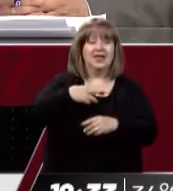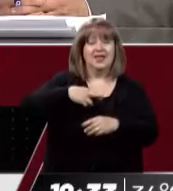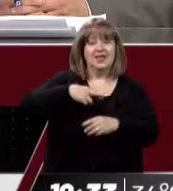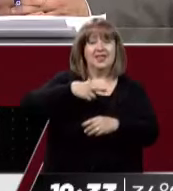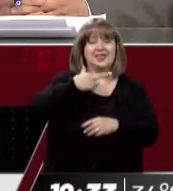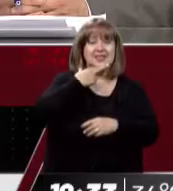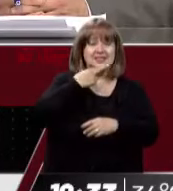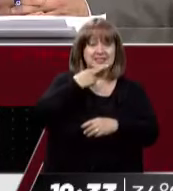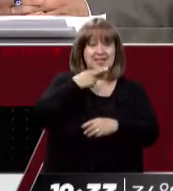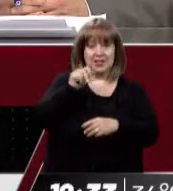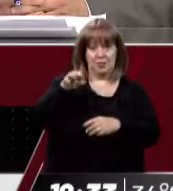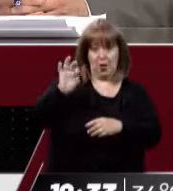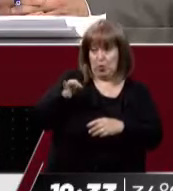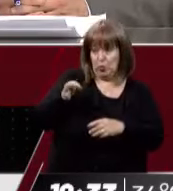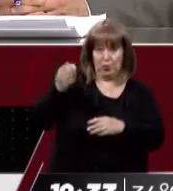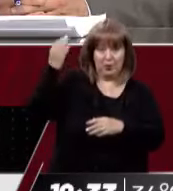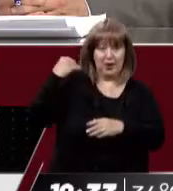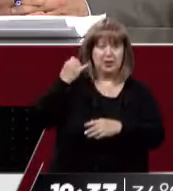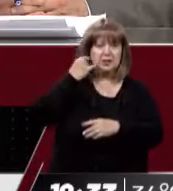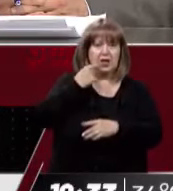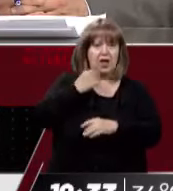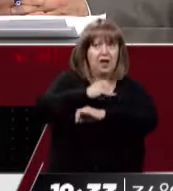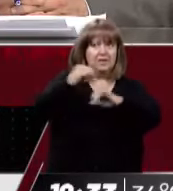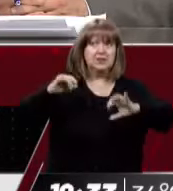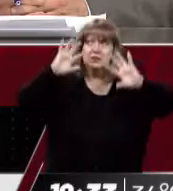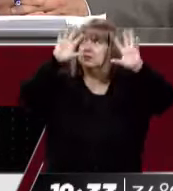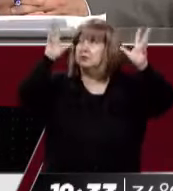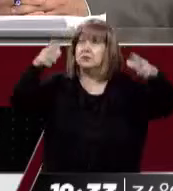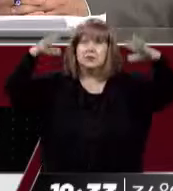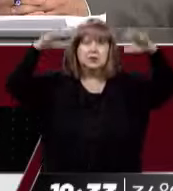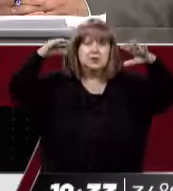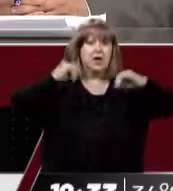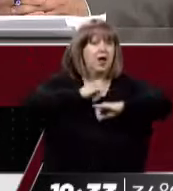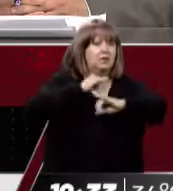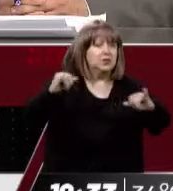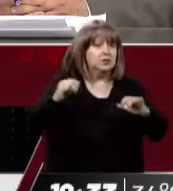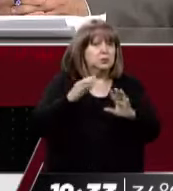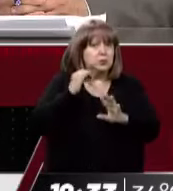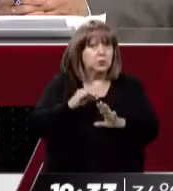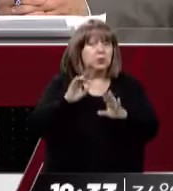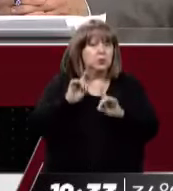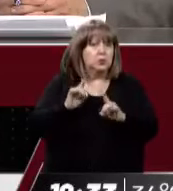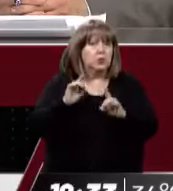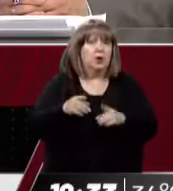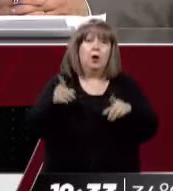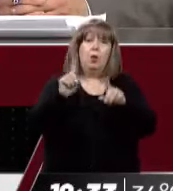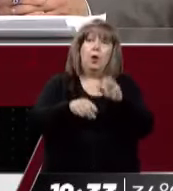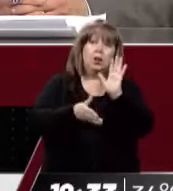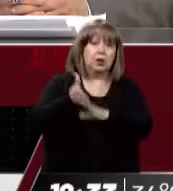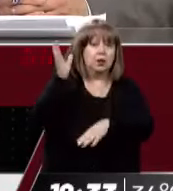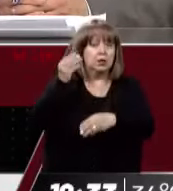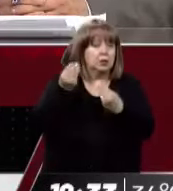Donde había ya alerta meteorológica sobre las condiciones climáticas que podían ocurrir durante